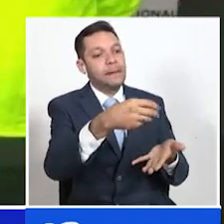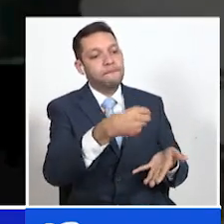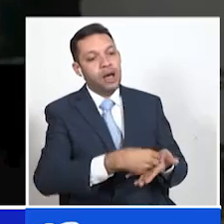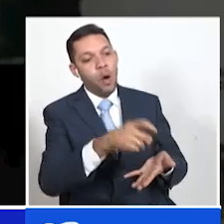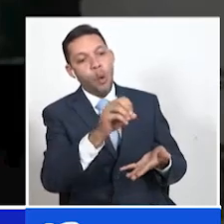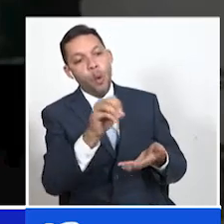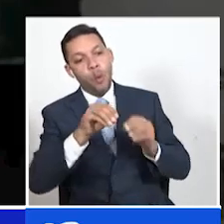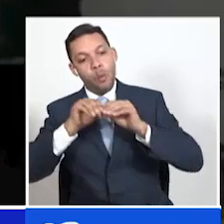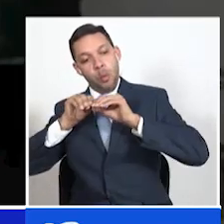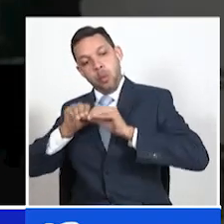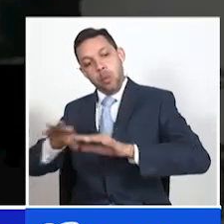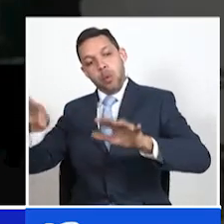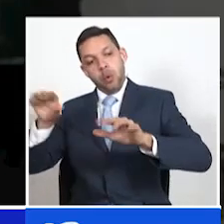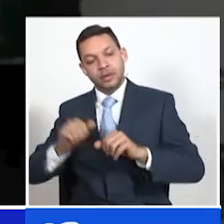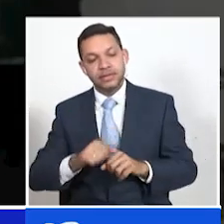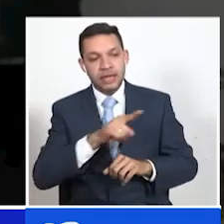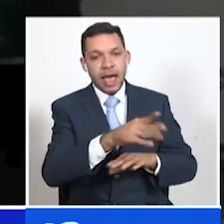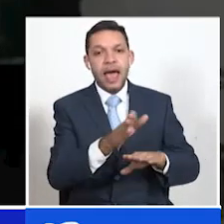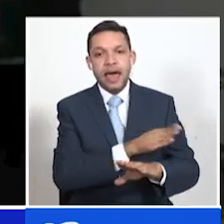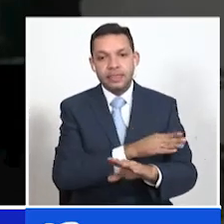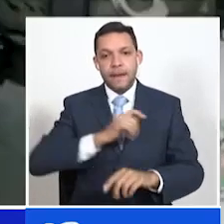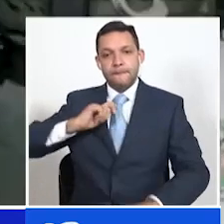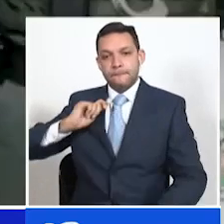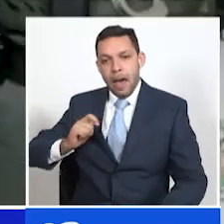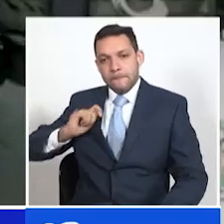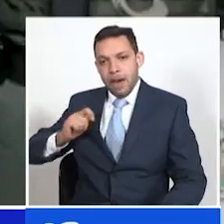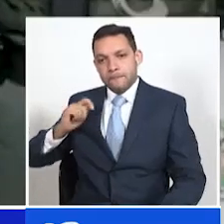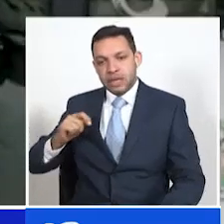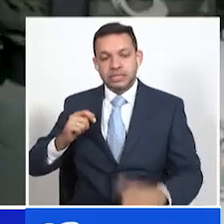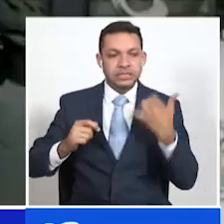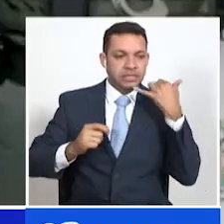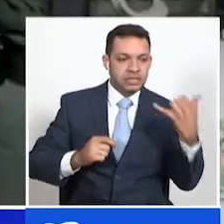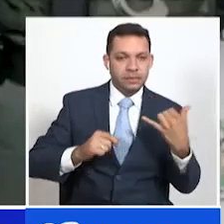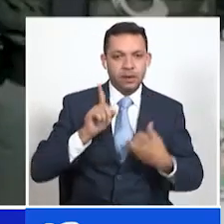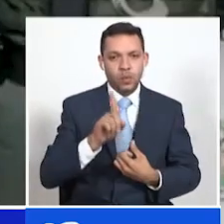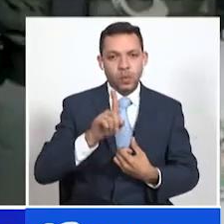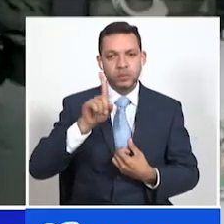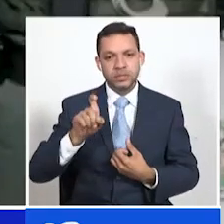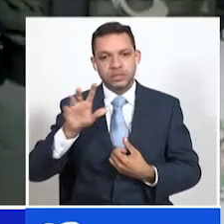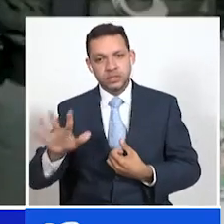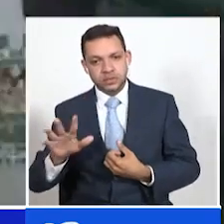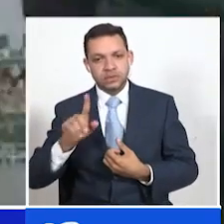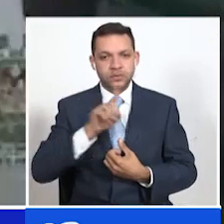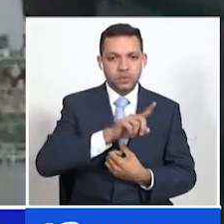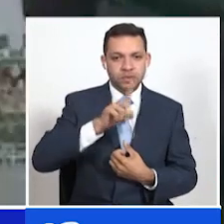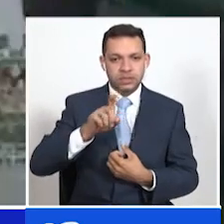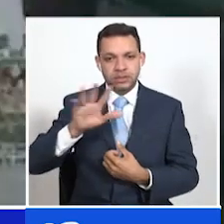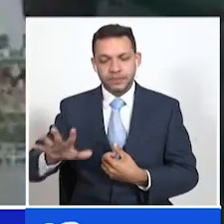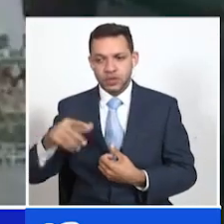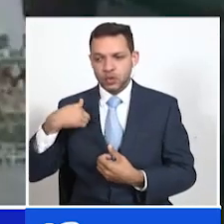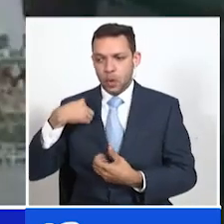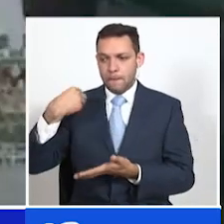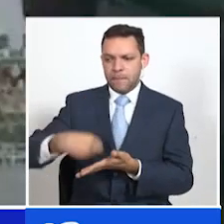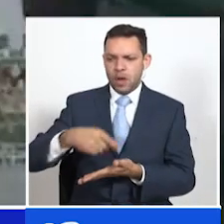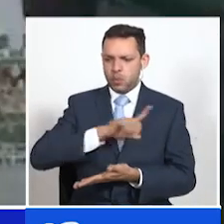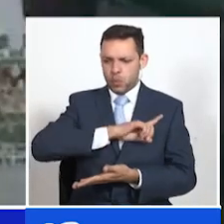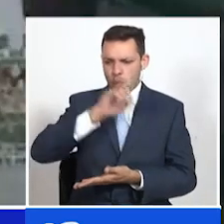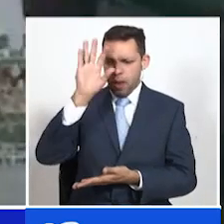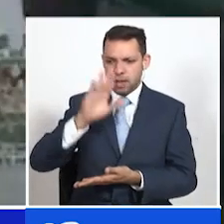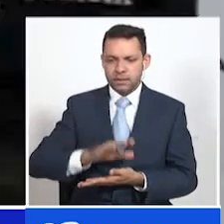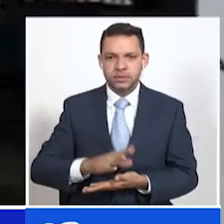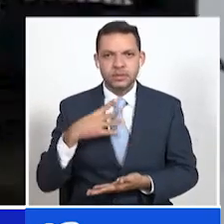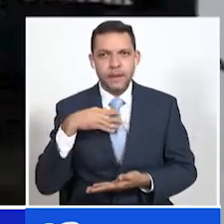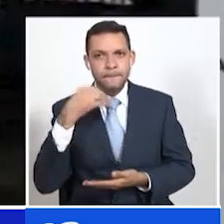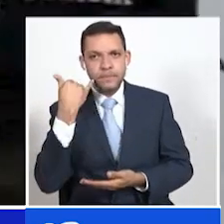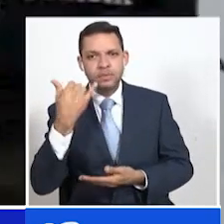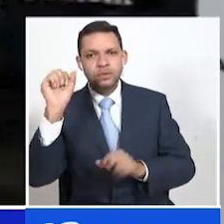un dinero. Él ya había pagado algunas cuotas, gracias a Dios llama a la línea 165, yo no pago, yo denuncio del Gaula. Efectivamente